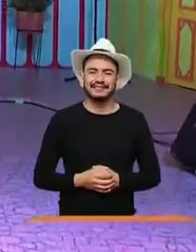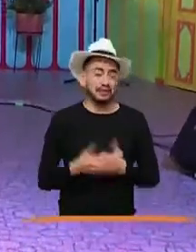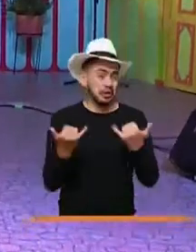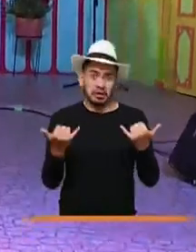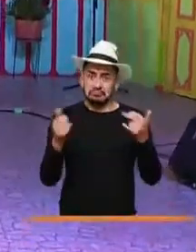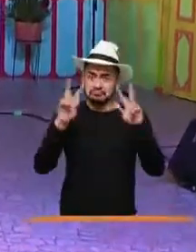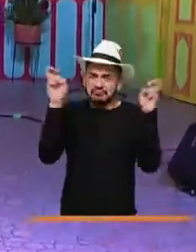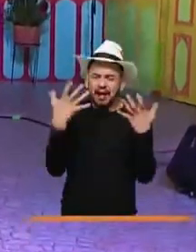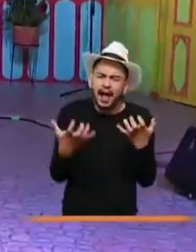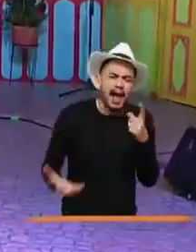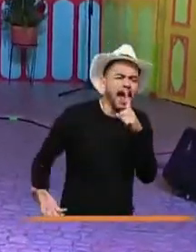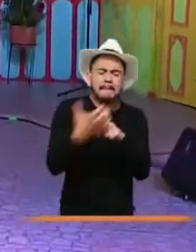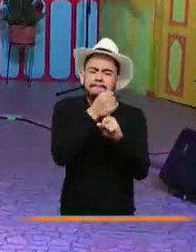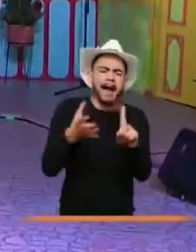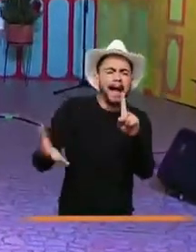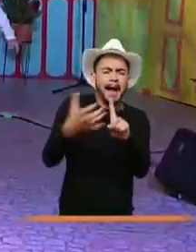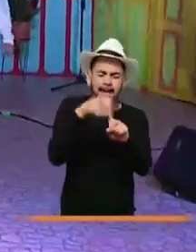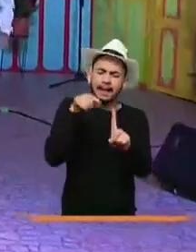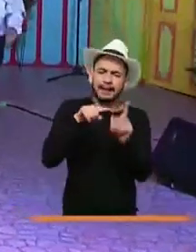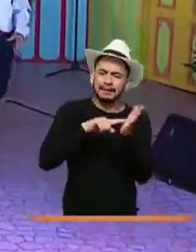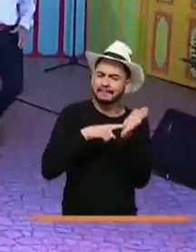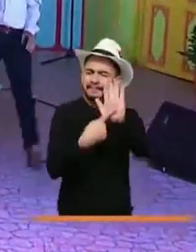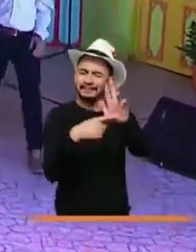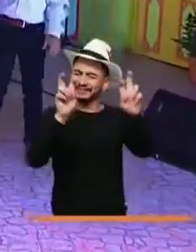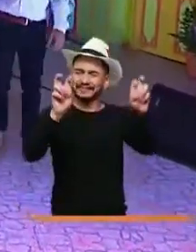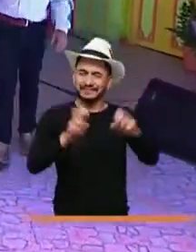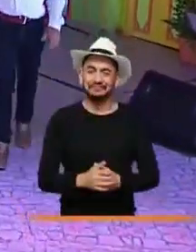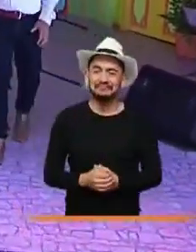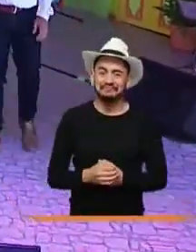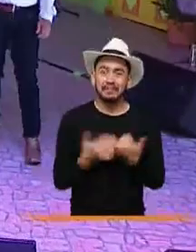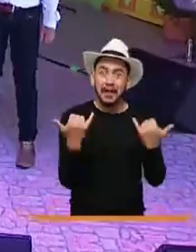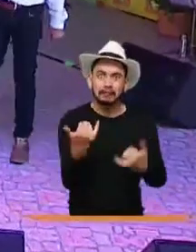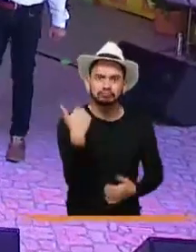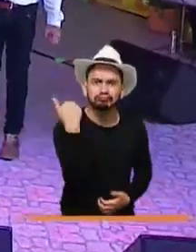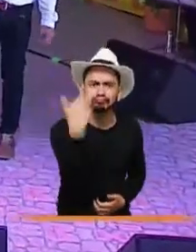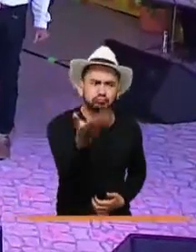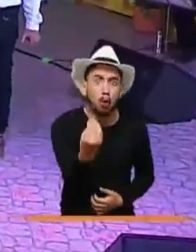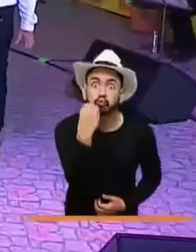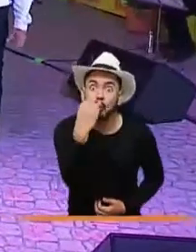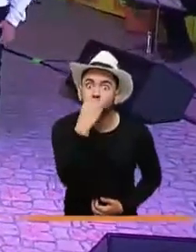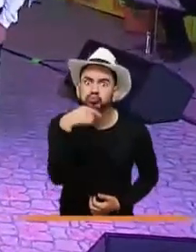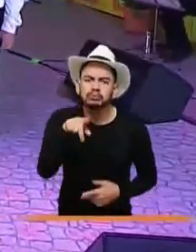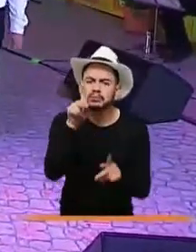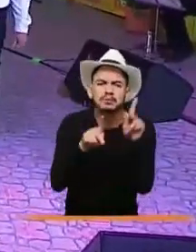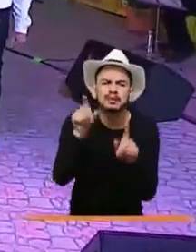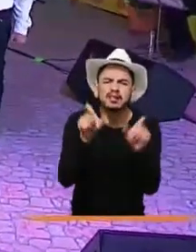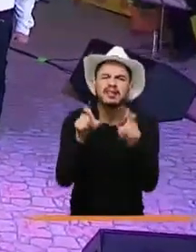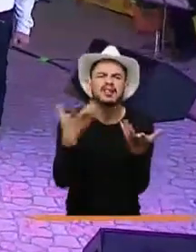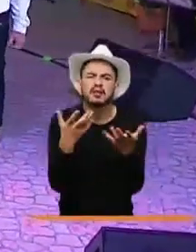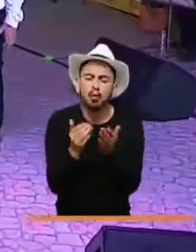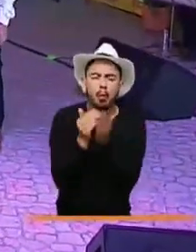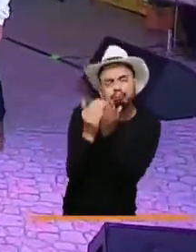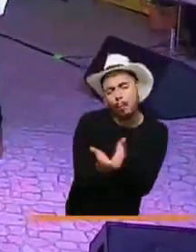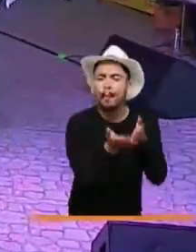lograr es el tema para las cosas que quiero lograr de almuerzo los marineros le piden al cocinero